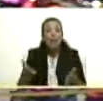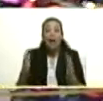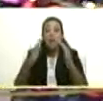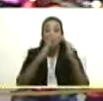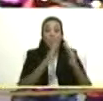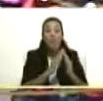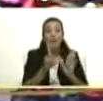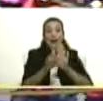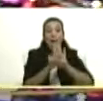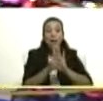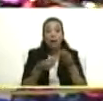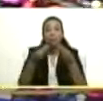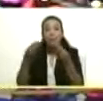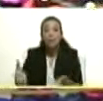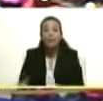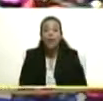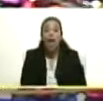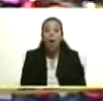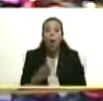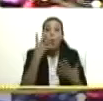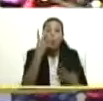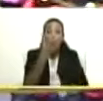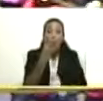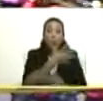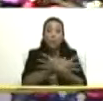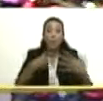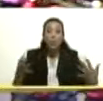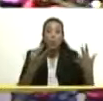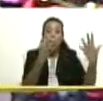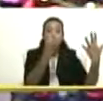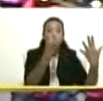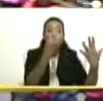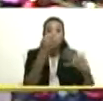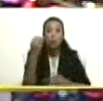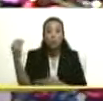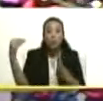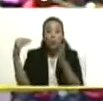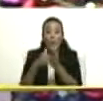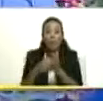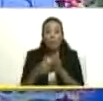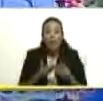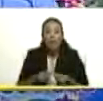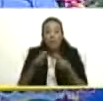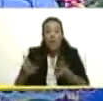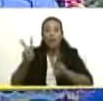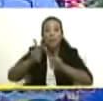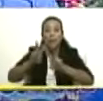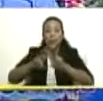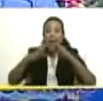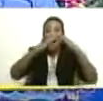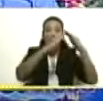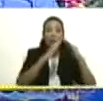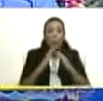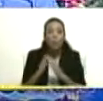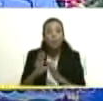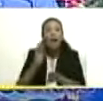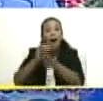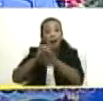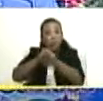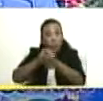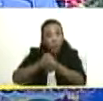vivienda, llegando al hito 4.800.000. Entrega de vivienda,